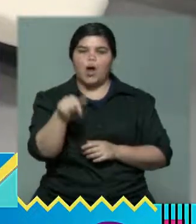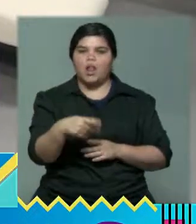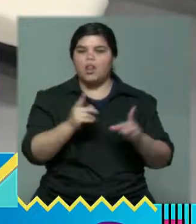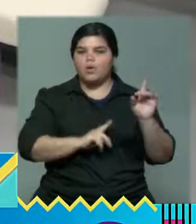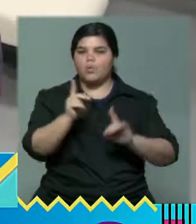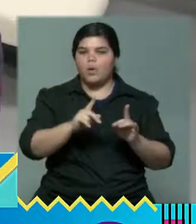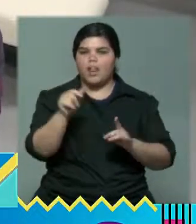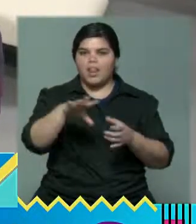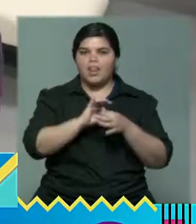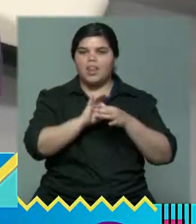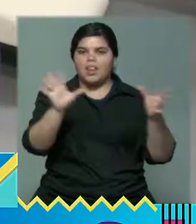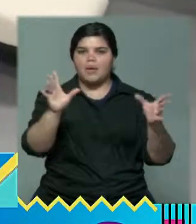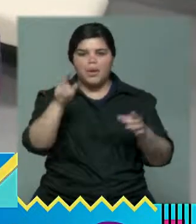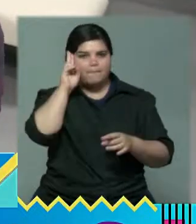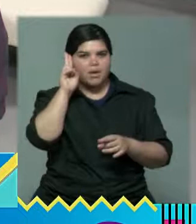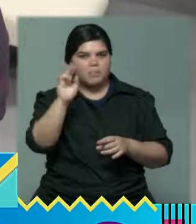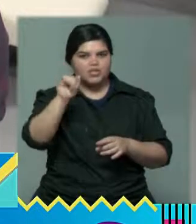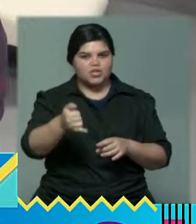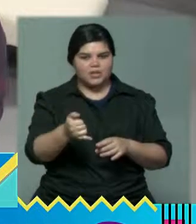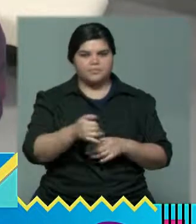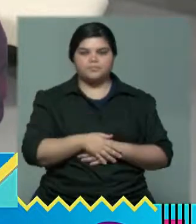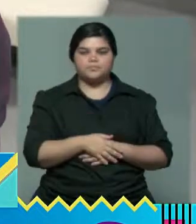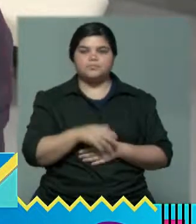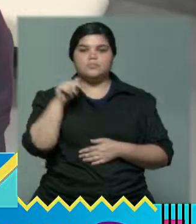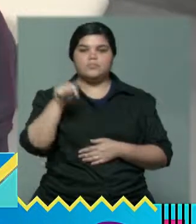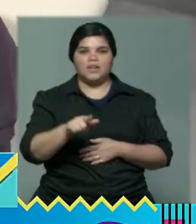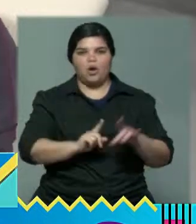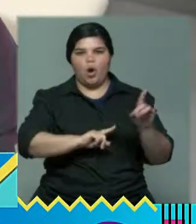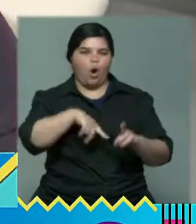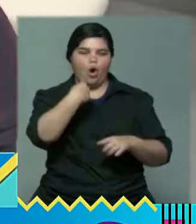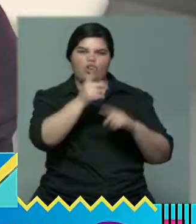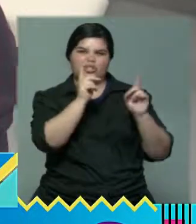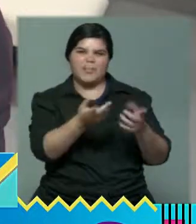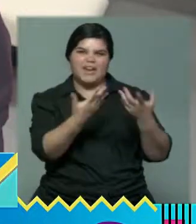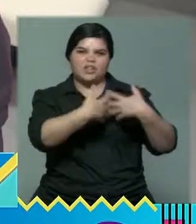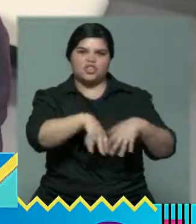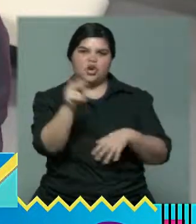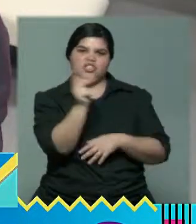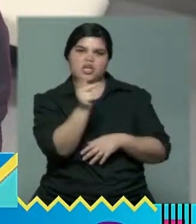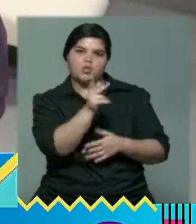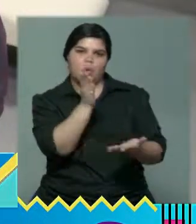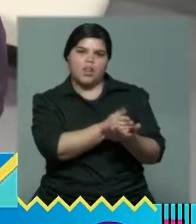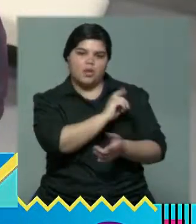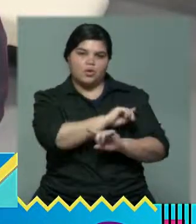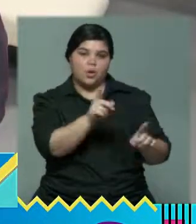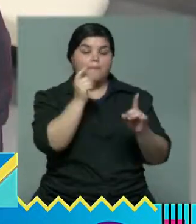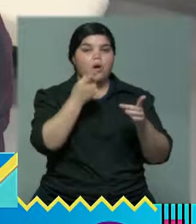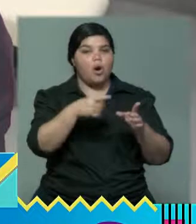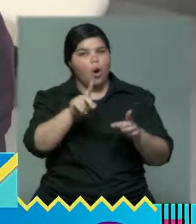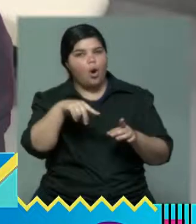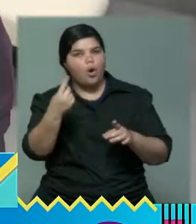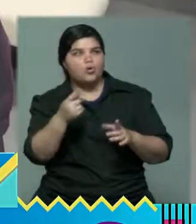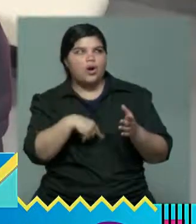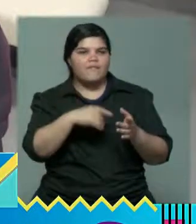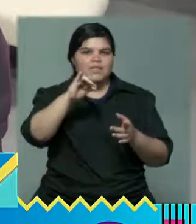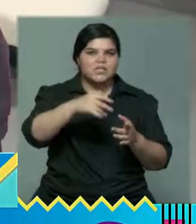libertad condicional en algunos casos y otros casos más que no tienen que ver con los delitos sexuales, pero que sí van a ver si se les da libertad condicional o no.